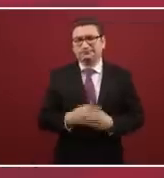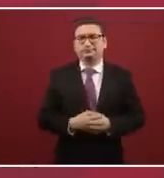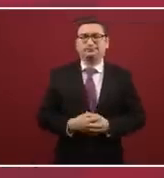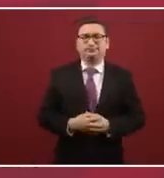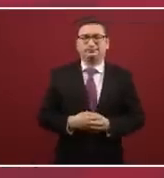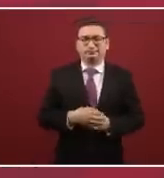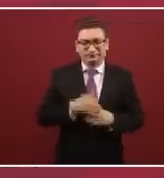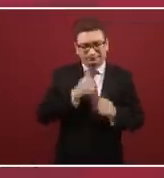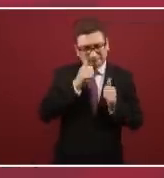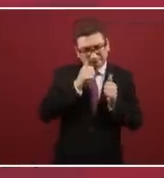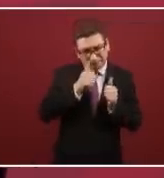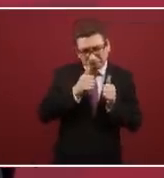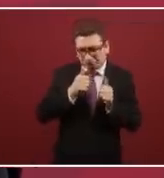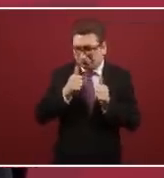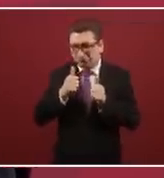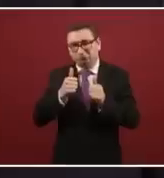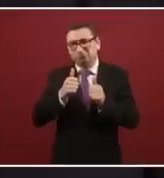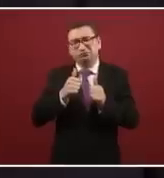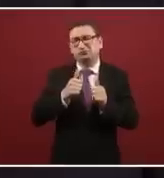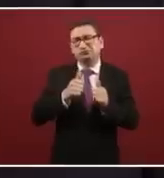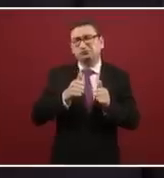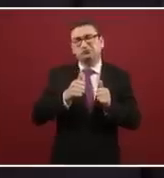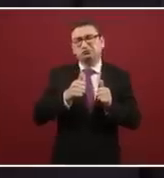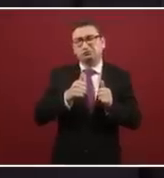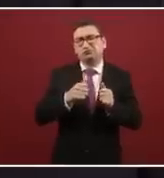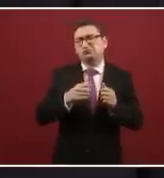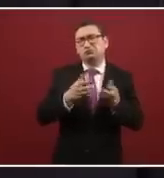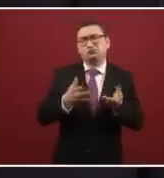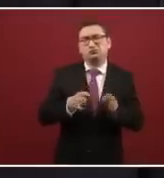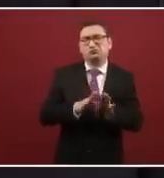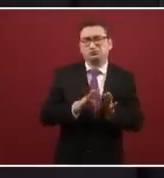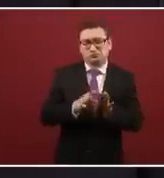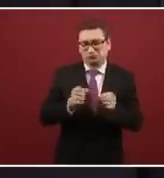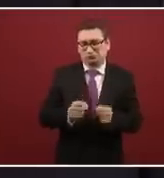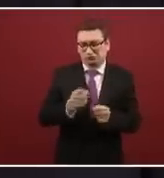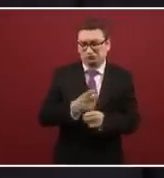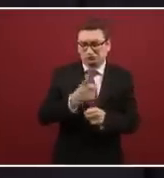la atención en materia de seguridad,